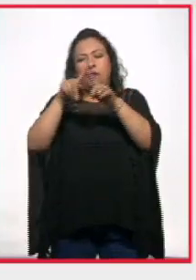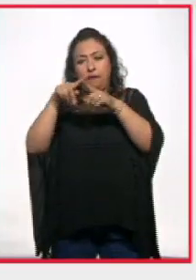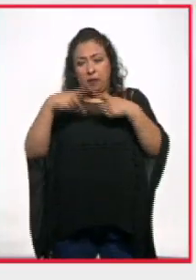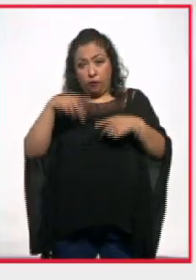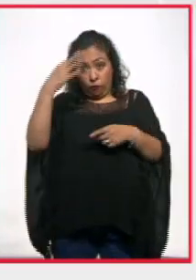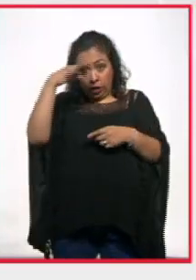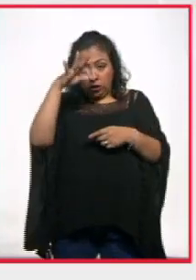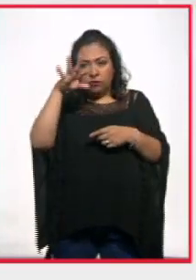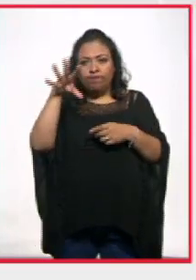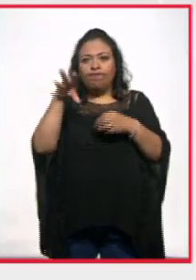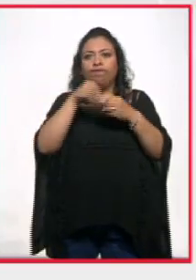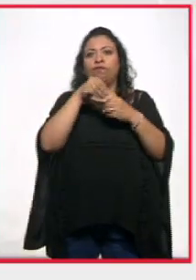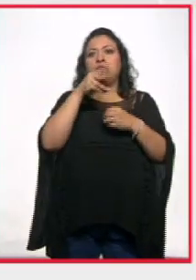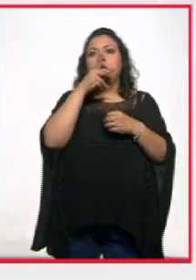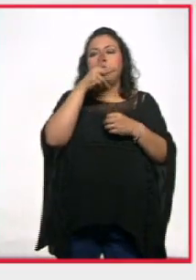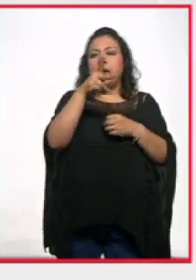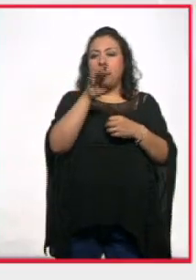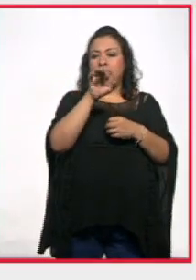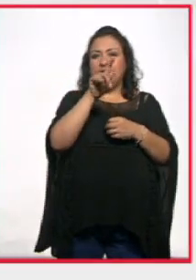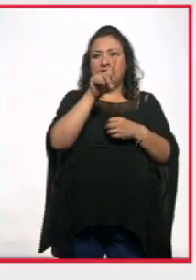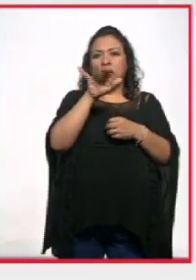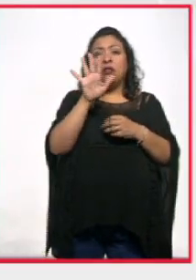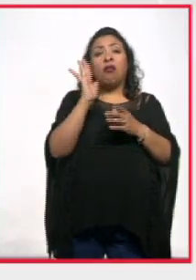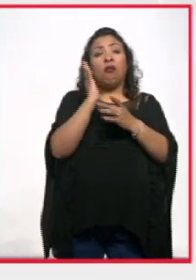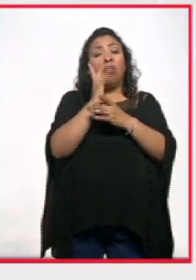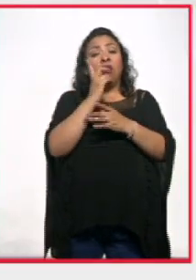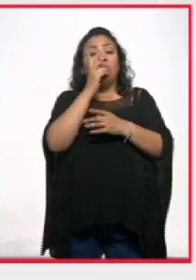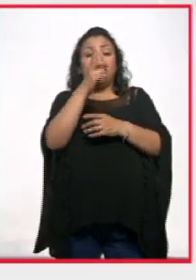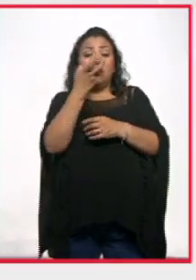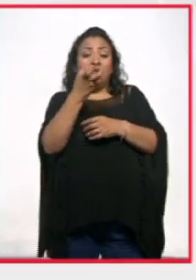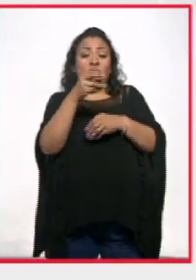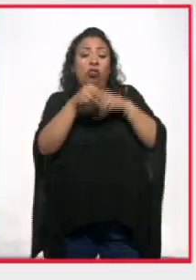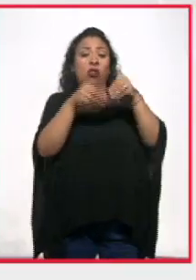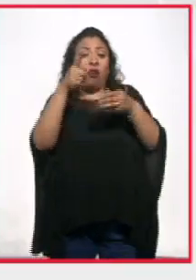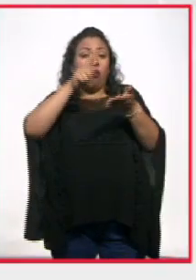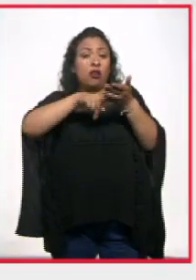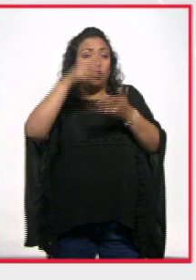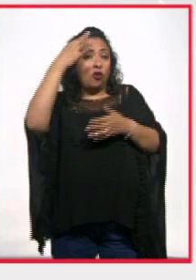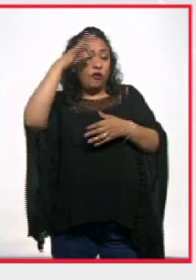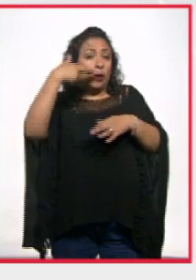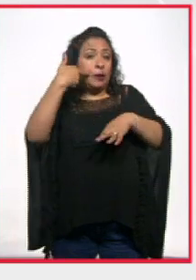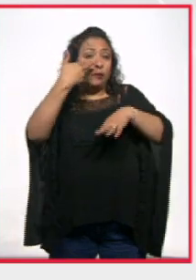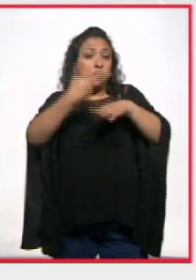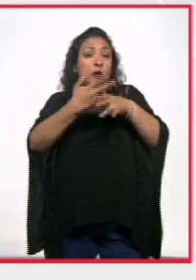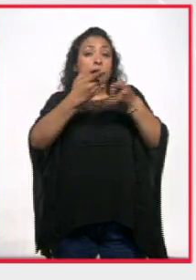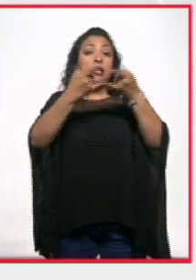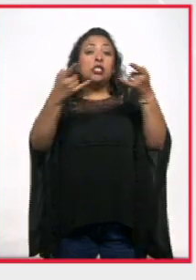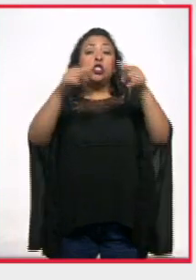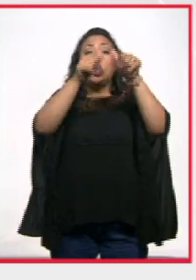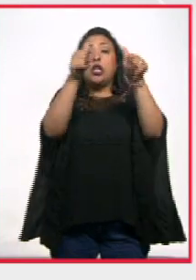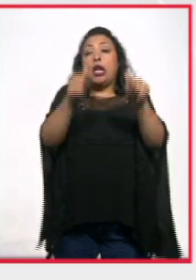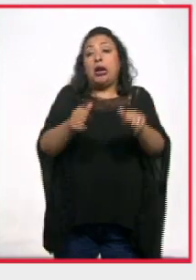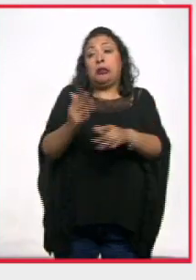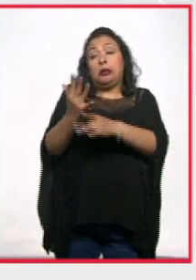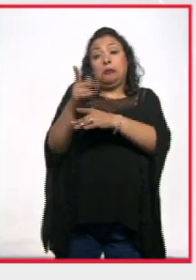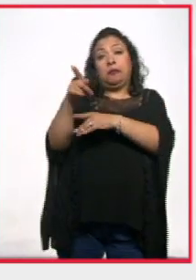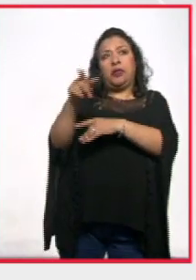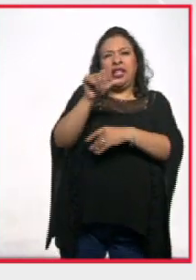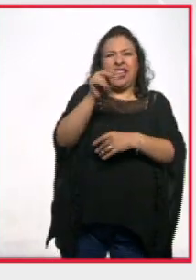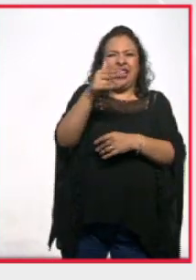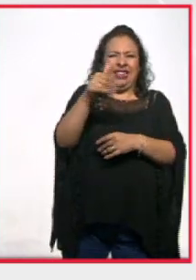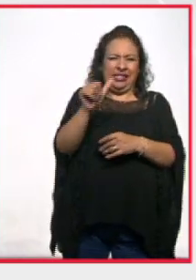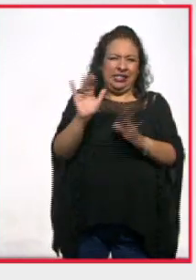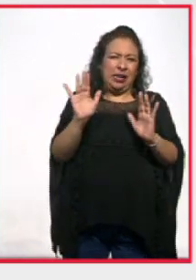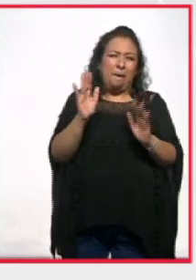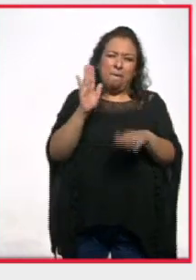se apropiaron del término estético y dijeron que iba a ser la parte de la filosofía encargada de la historia del arte. Juan Acha, lo que